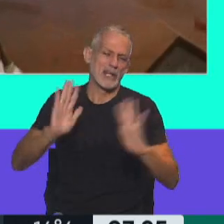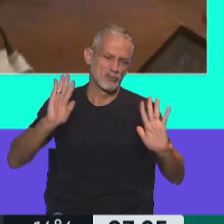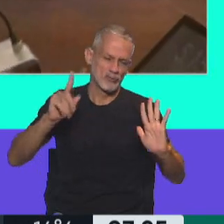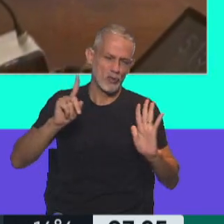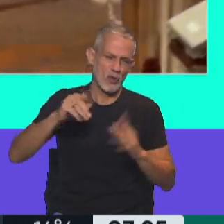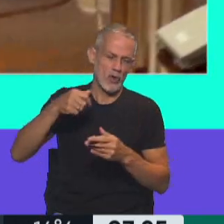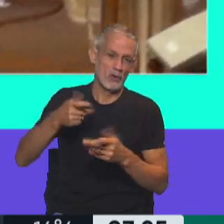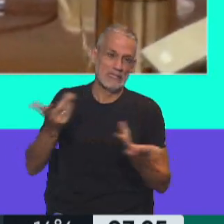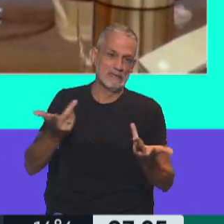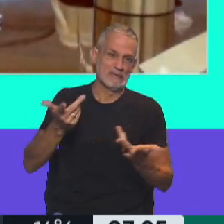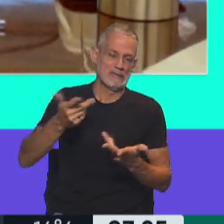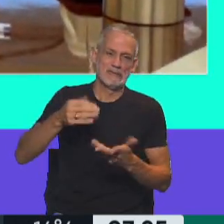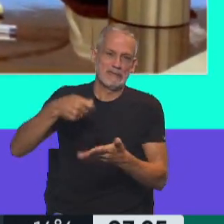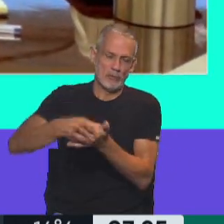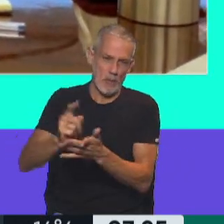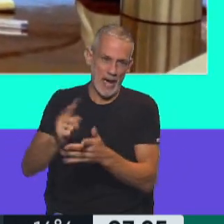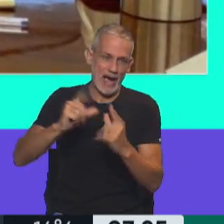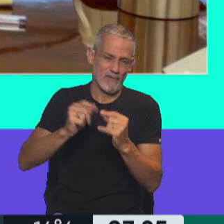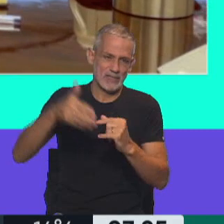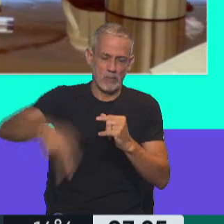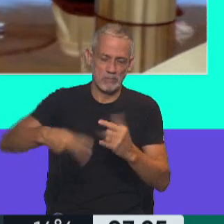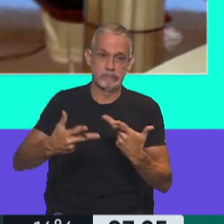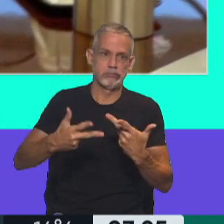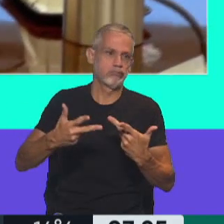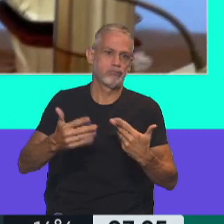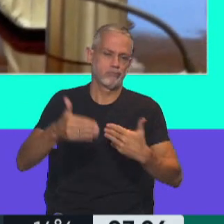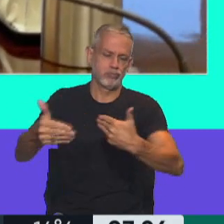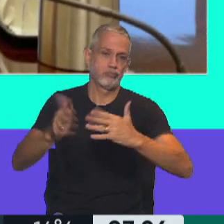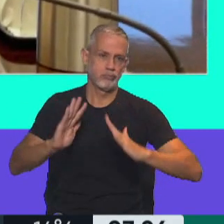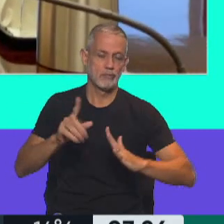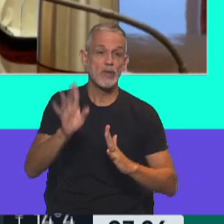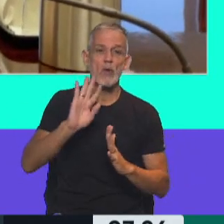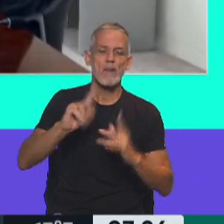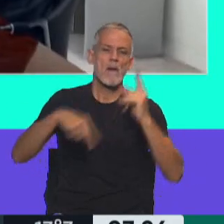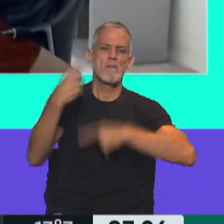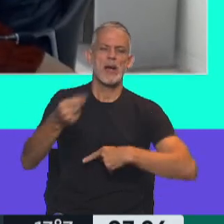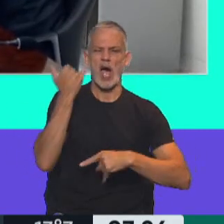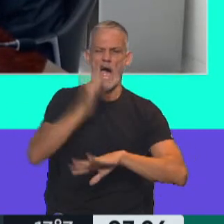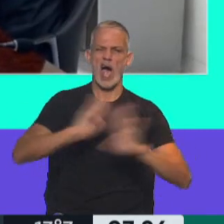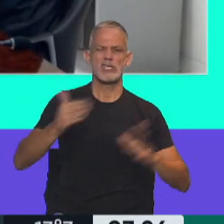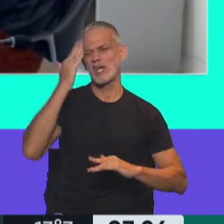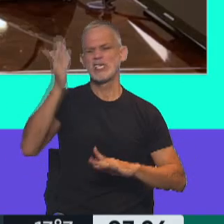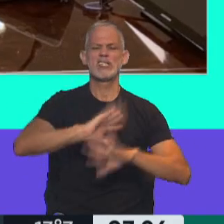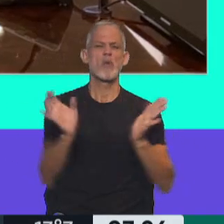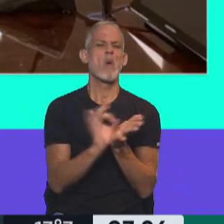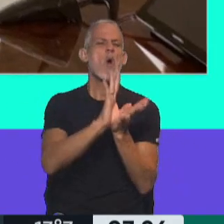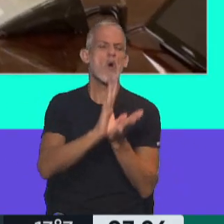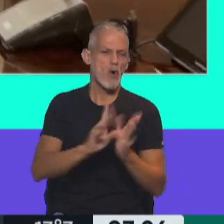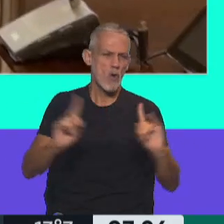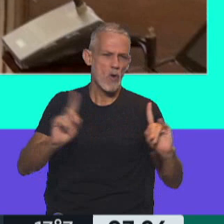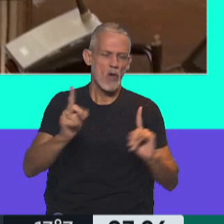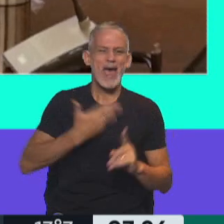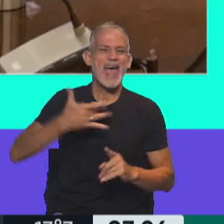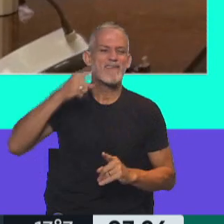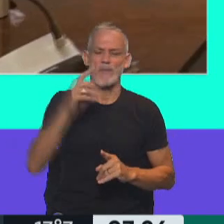con el Fondo Monetario. De un momento a otro, digamos, mañana no es que el fondo te diría, chau, te expulso